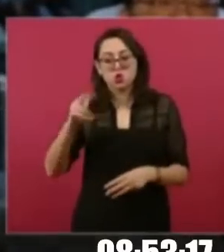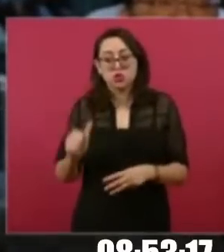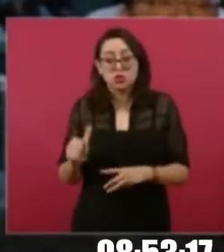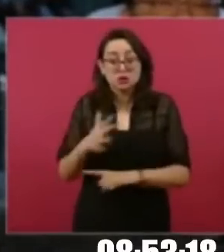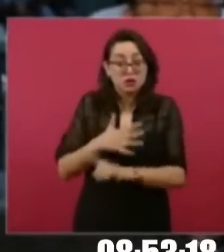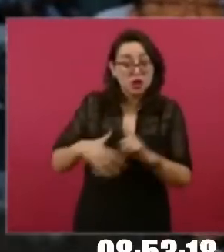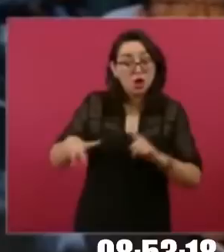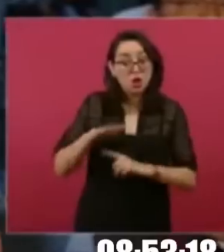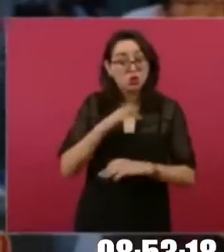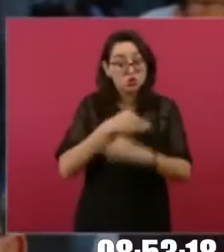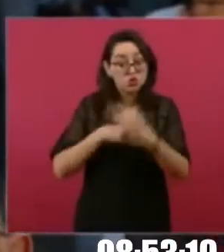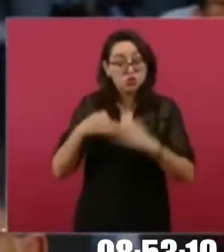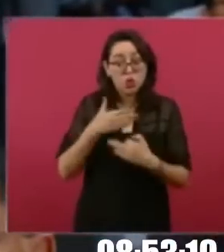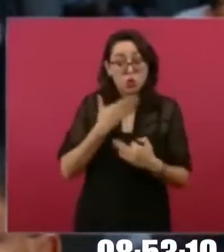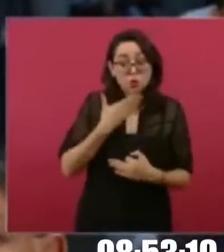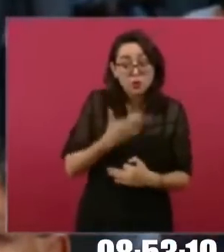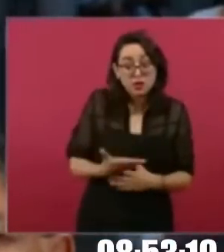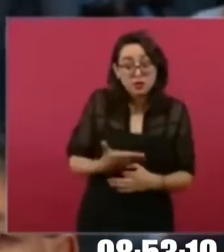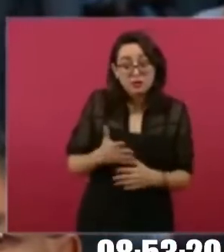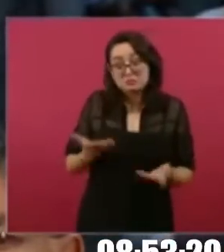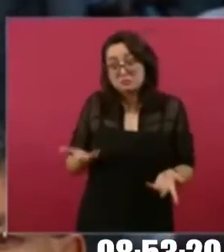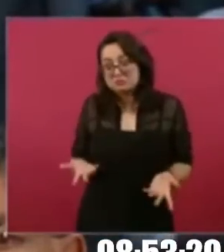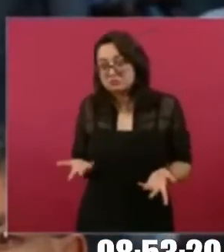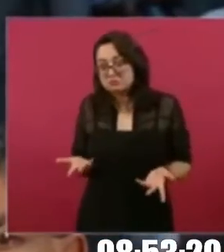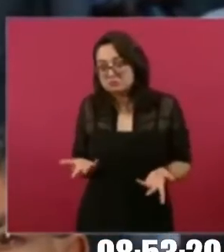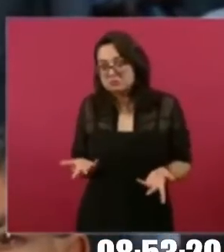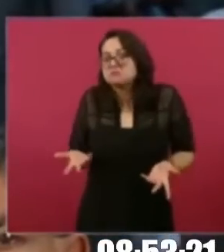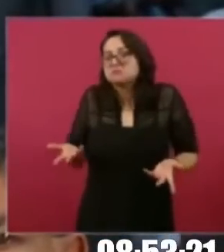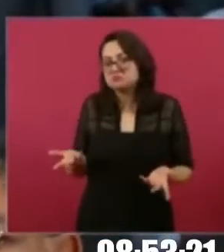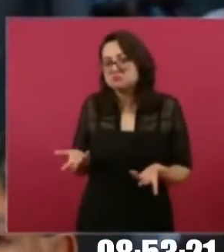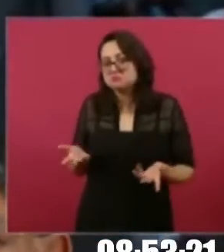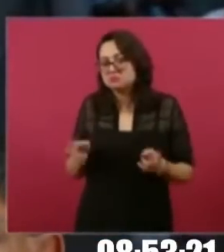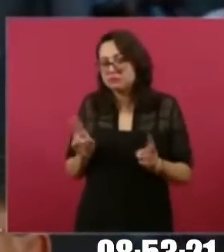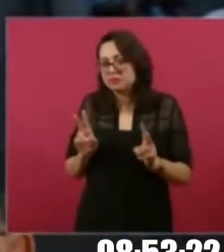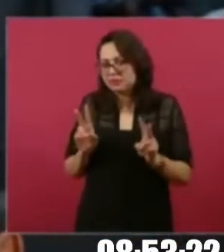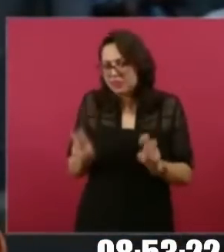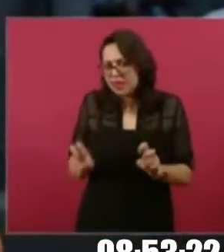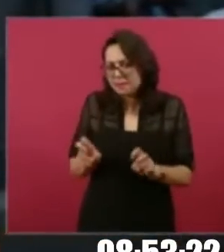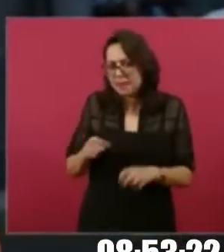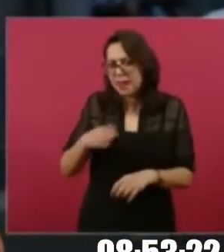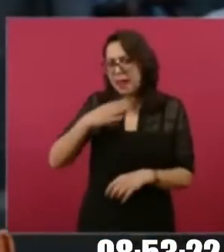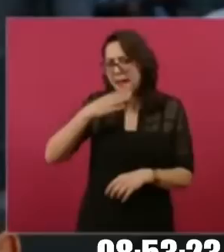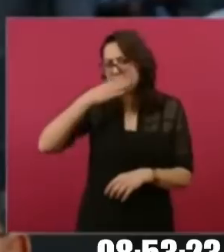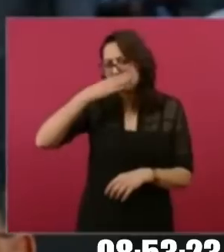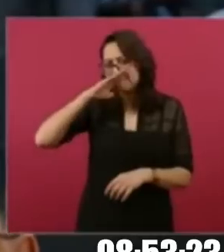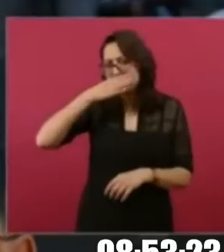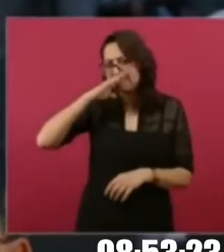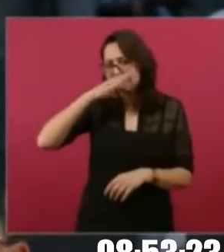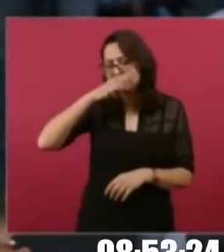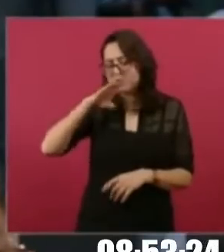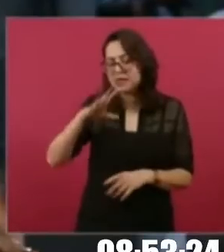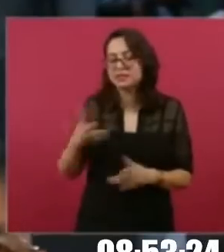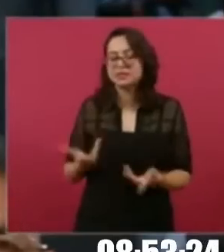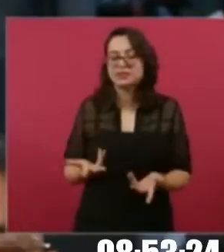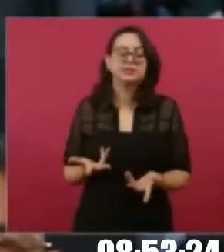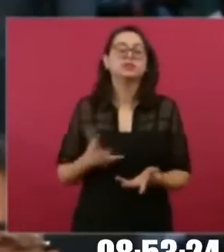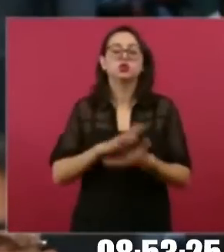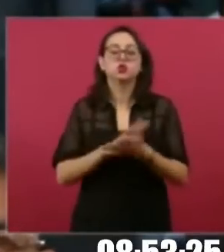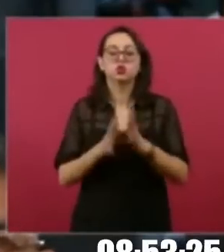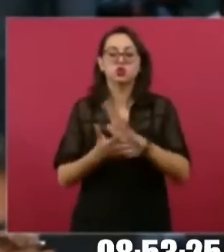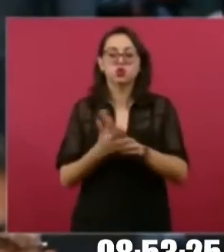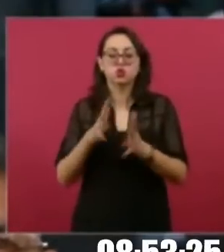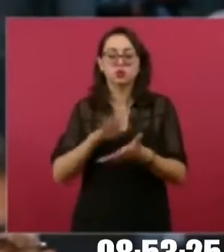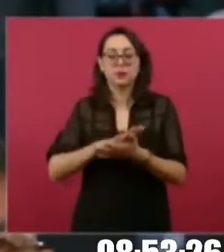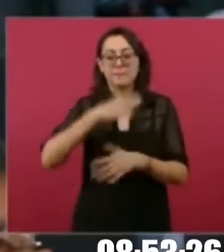bien Supongo que es con respecto al tema del Maíz que usted anunciaba que se estaba por firmar un acuerdo para que las tortillerías de México tuvieran únicamente